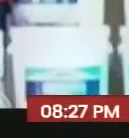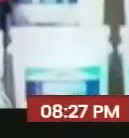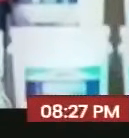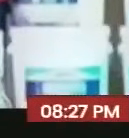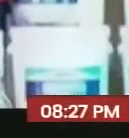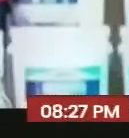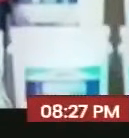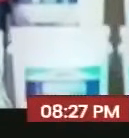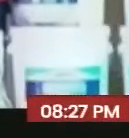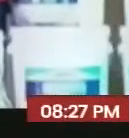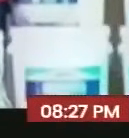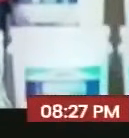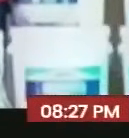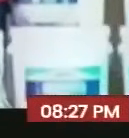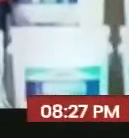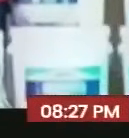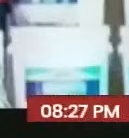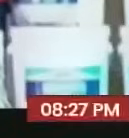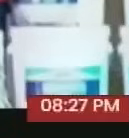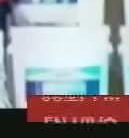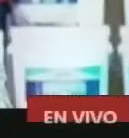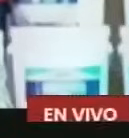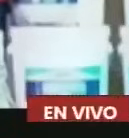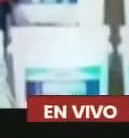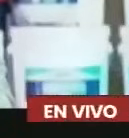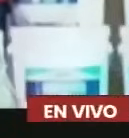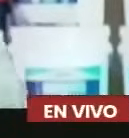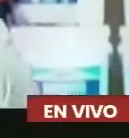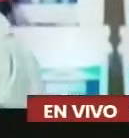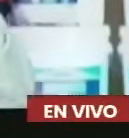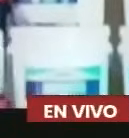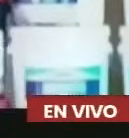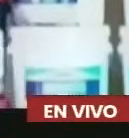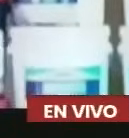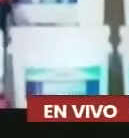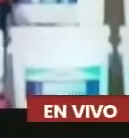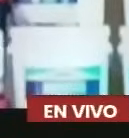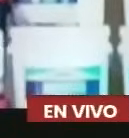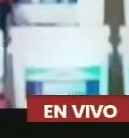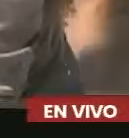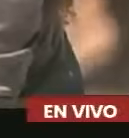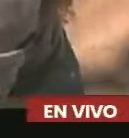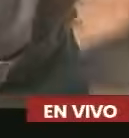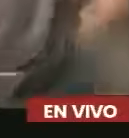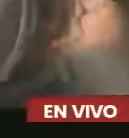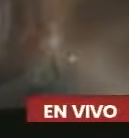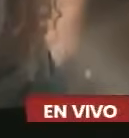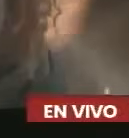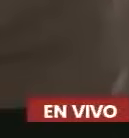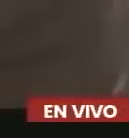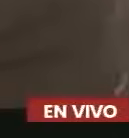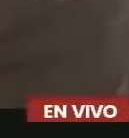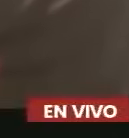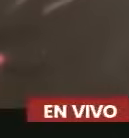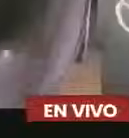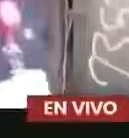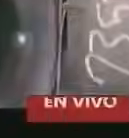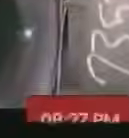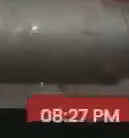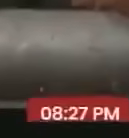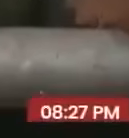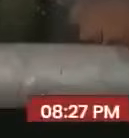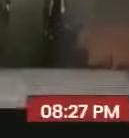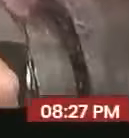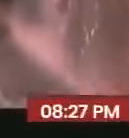avanzar en la construcción, en el rechazo a las sanciones. Tiene que ver con